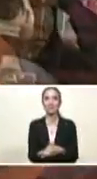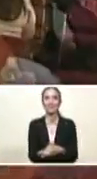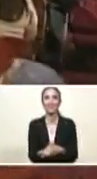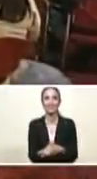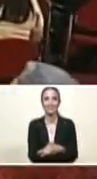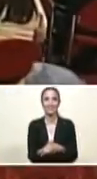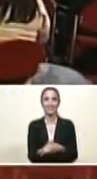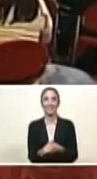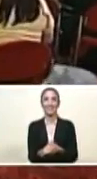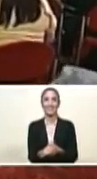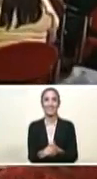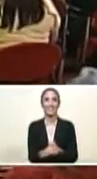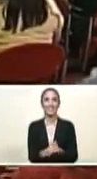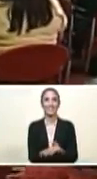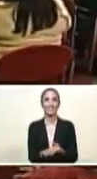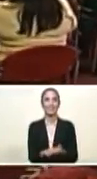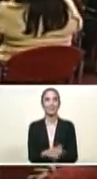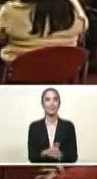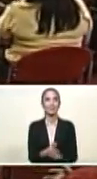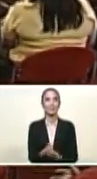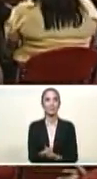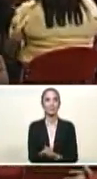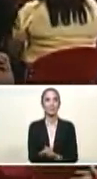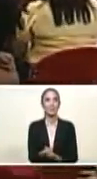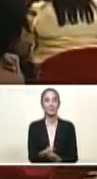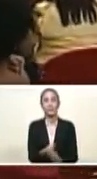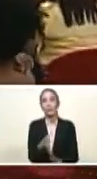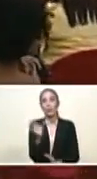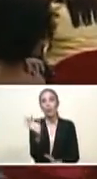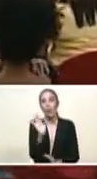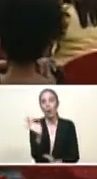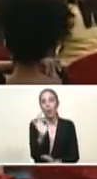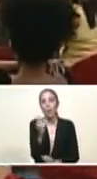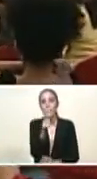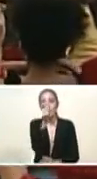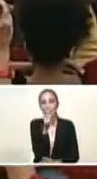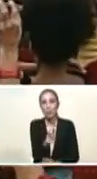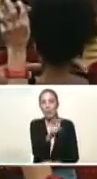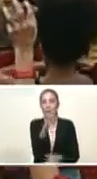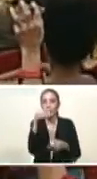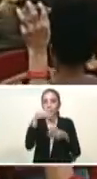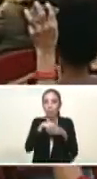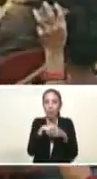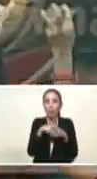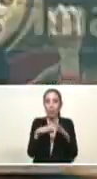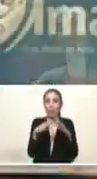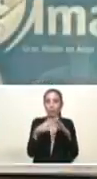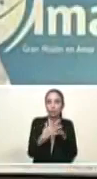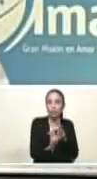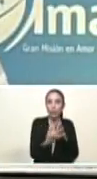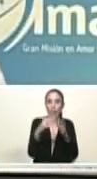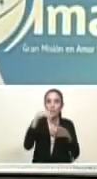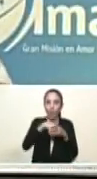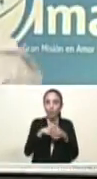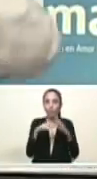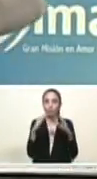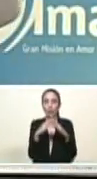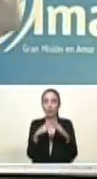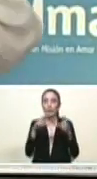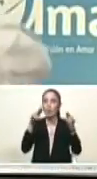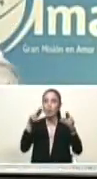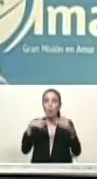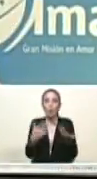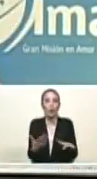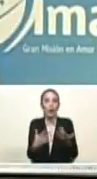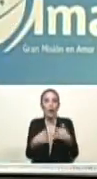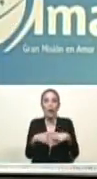Por ejemplo, o alguien que no sale de su barrio y está por allá en la calle 14